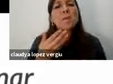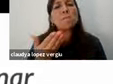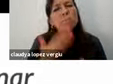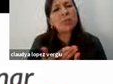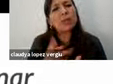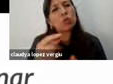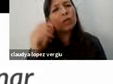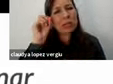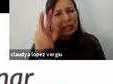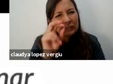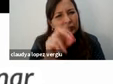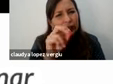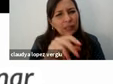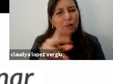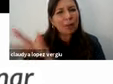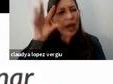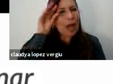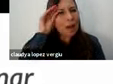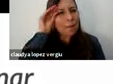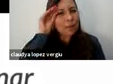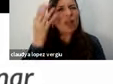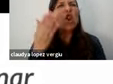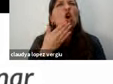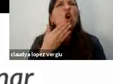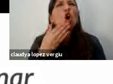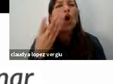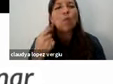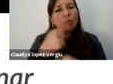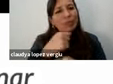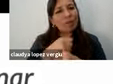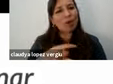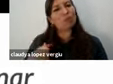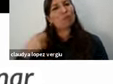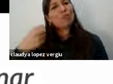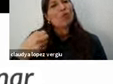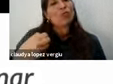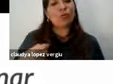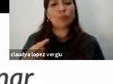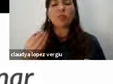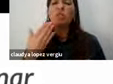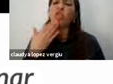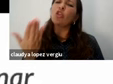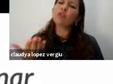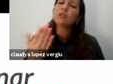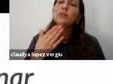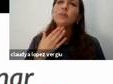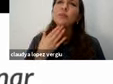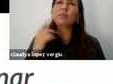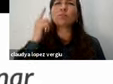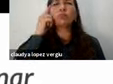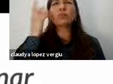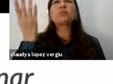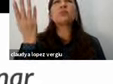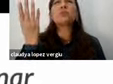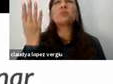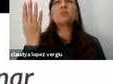podía capacitar y ver cómo ellas poder tener un propio proyecto, ¿no? Entonces empezamos bajo este concepto,